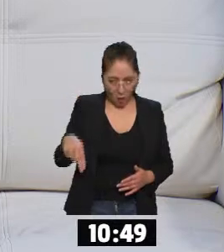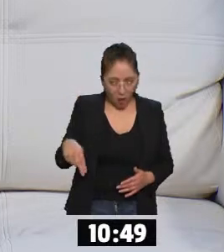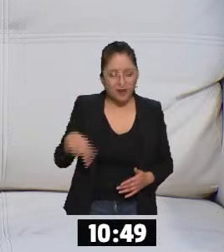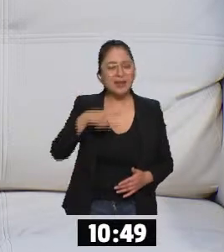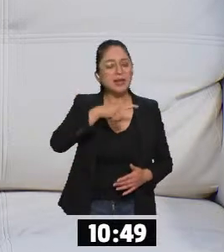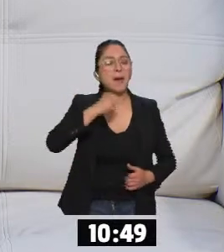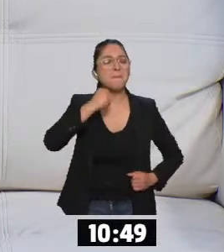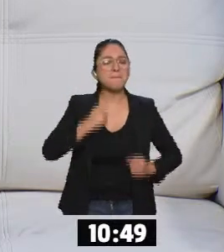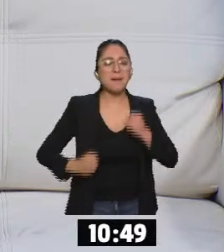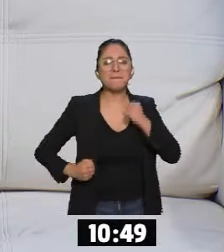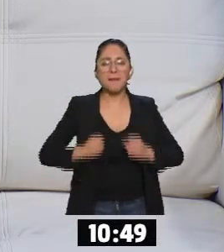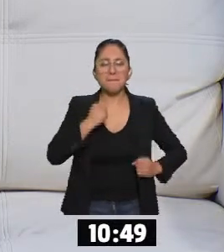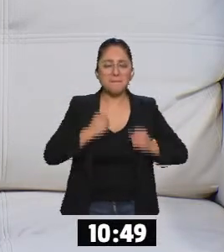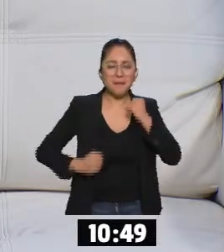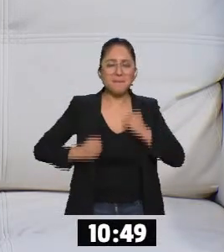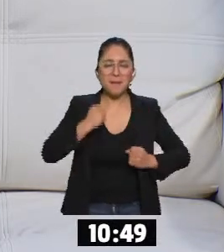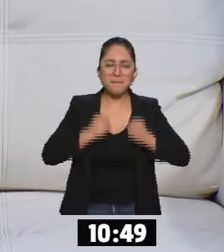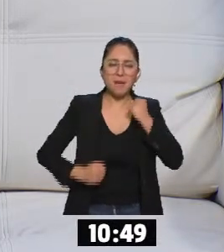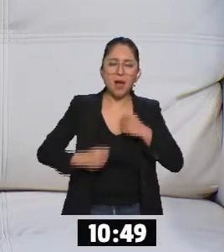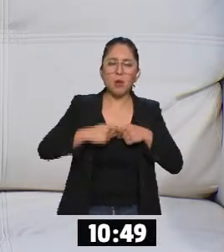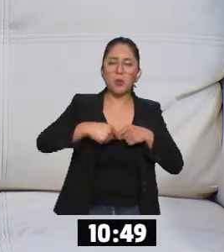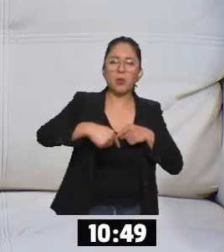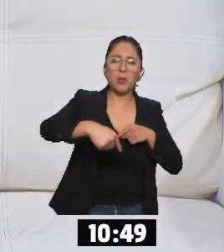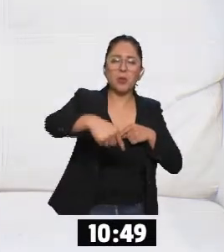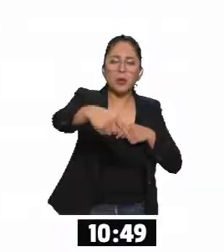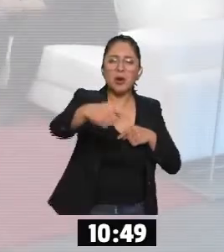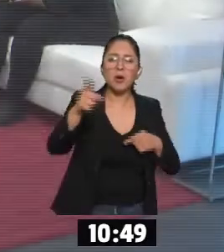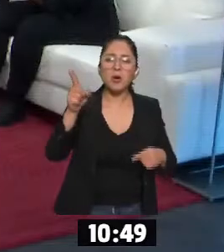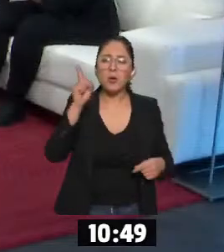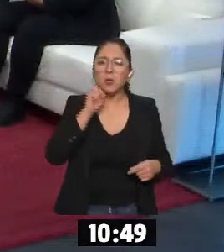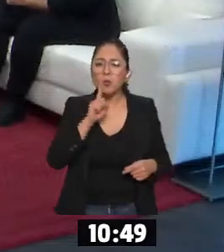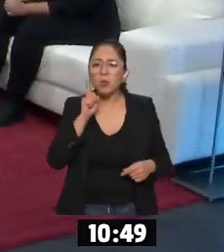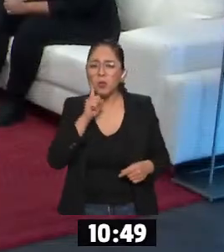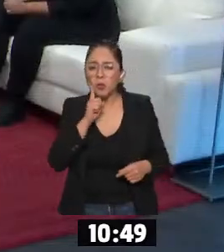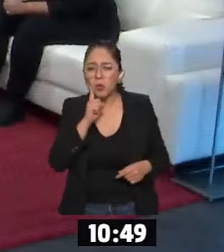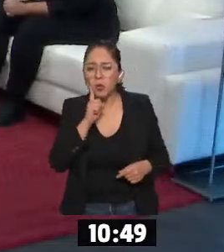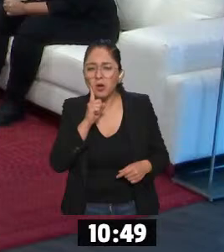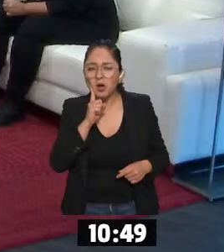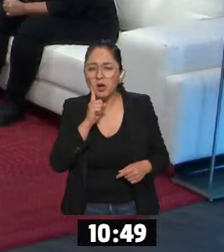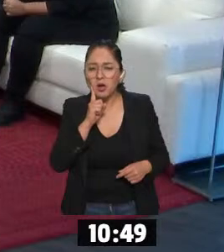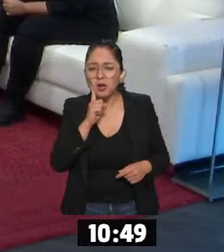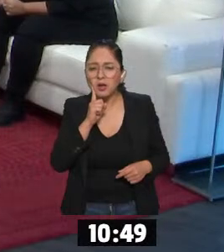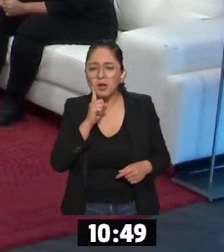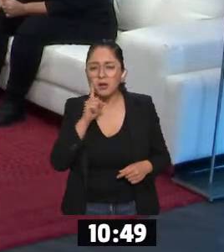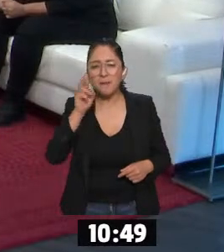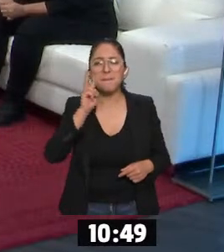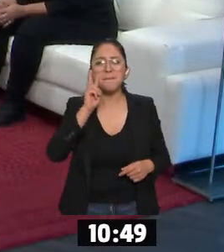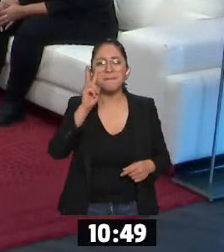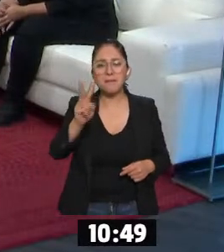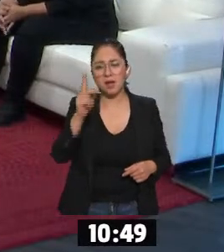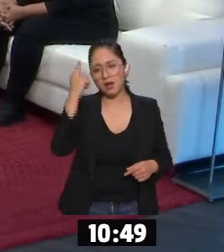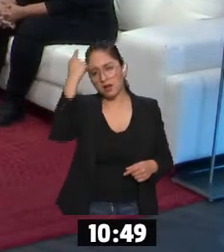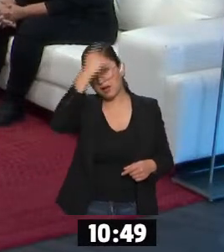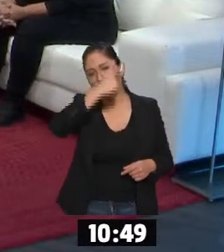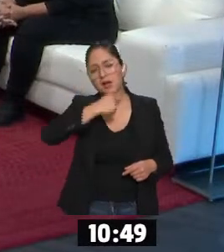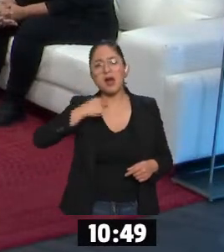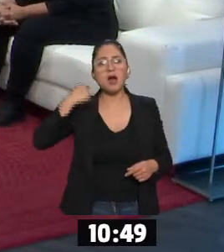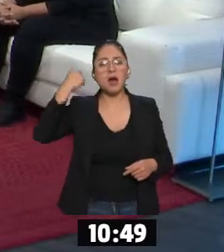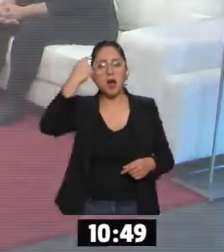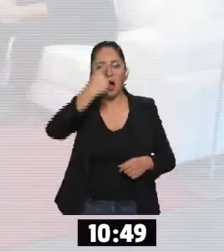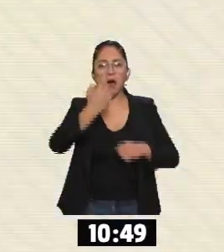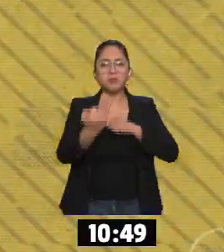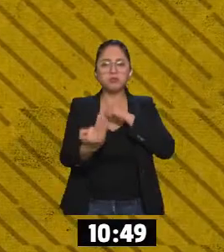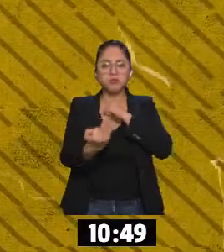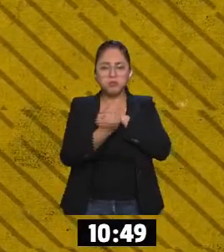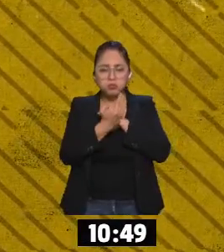Lo que es esta chica... no, bueno, ya no. Y vean su cabecita cubierta, pero con